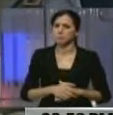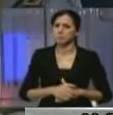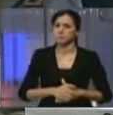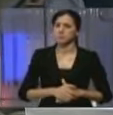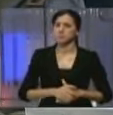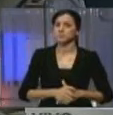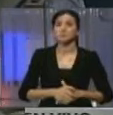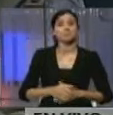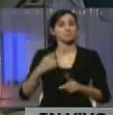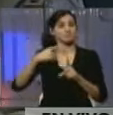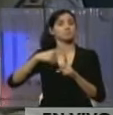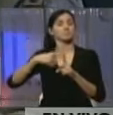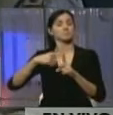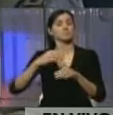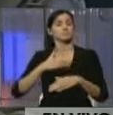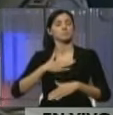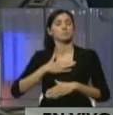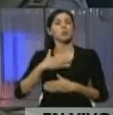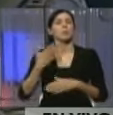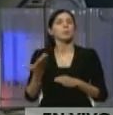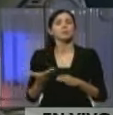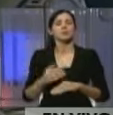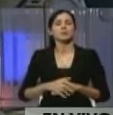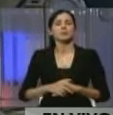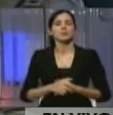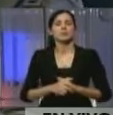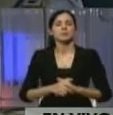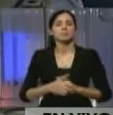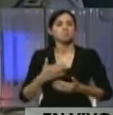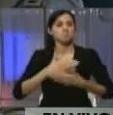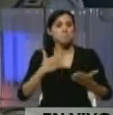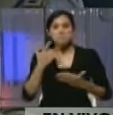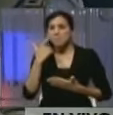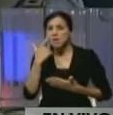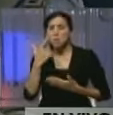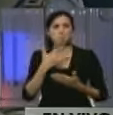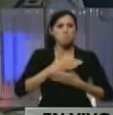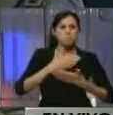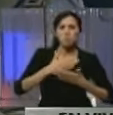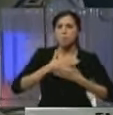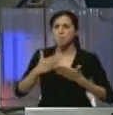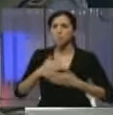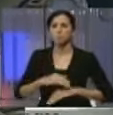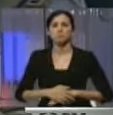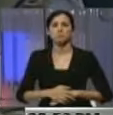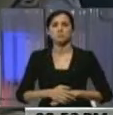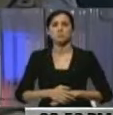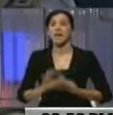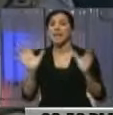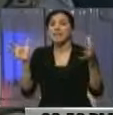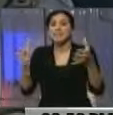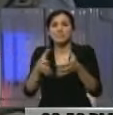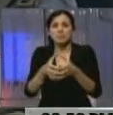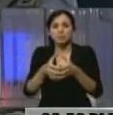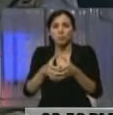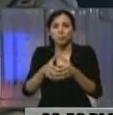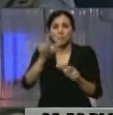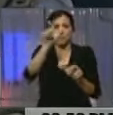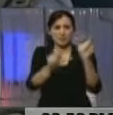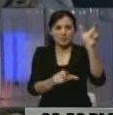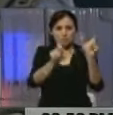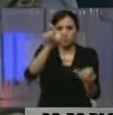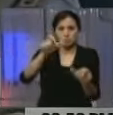Estoy muy optimista por la disposición que veo en todo el equipo cívico-militar que